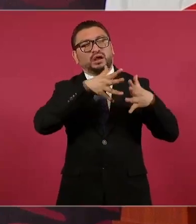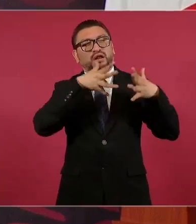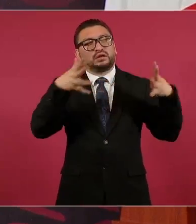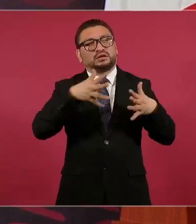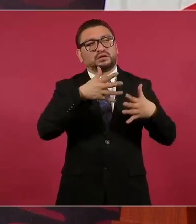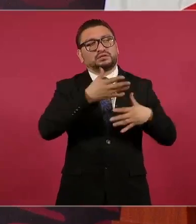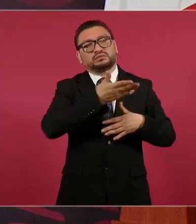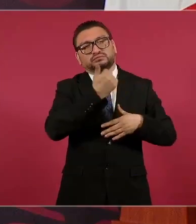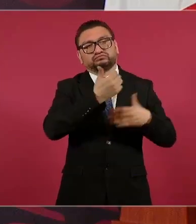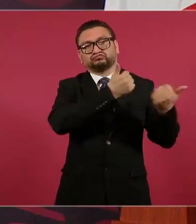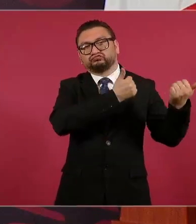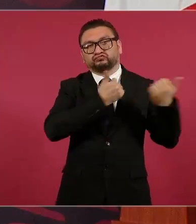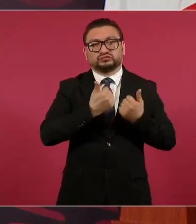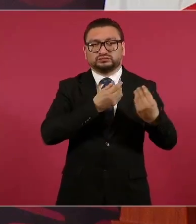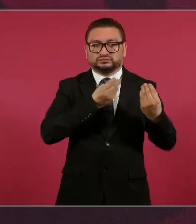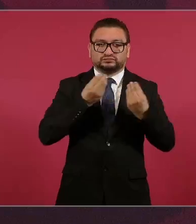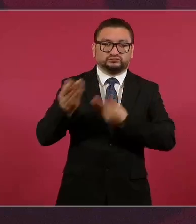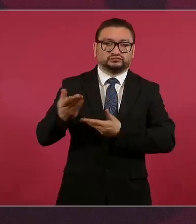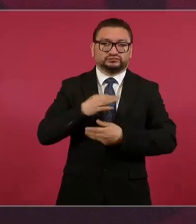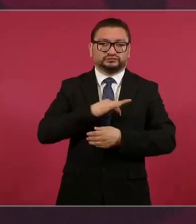entrega.